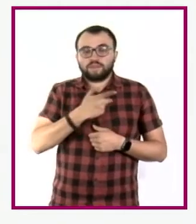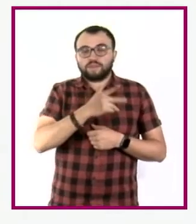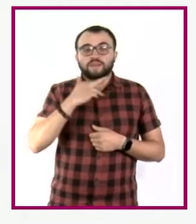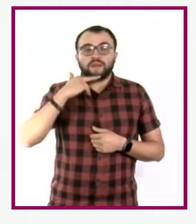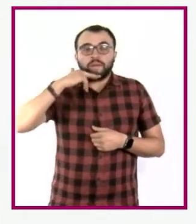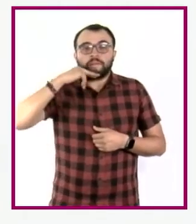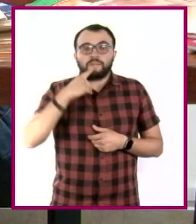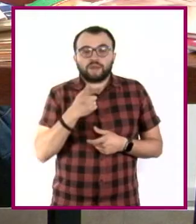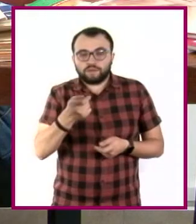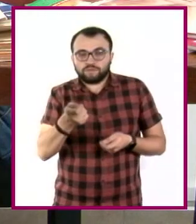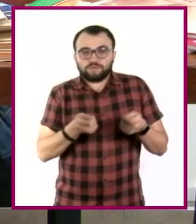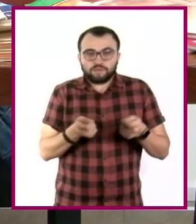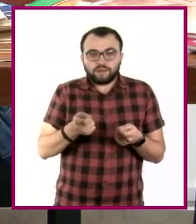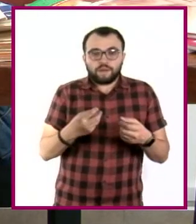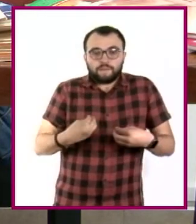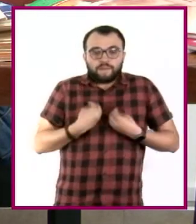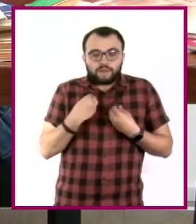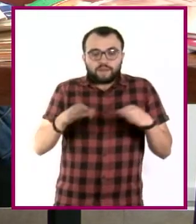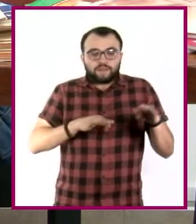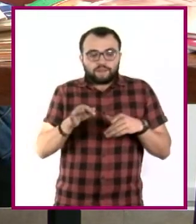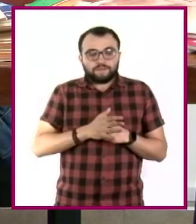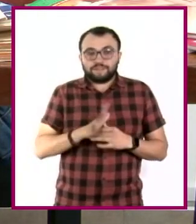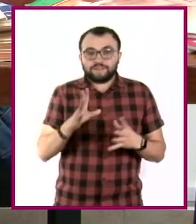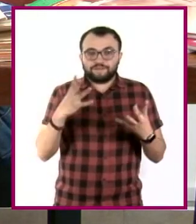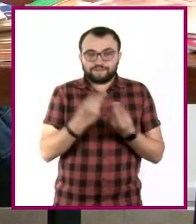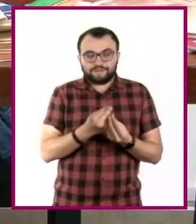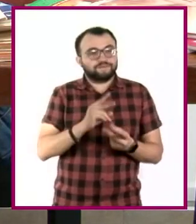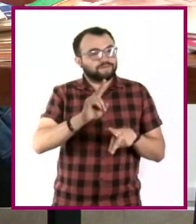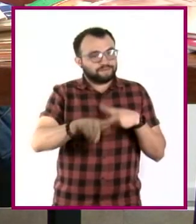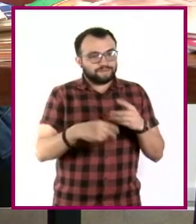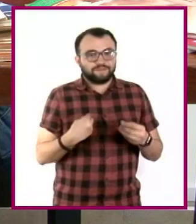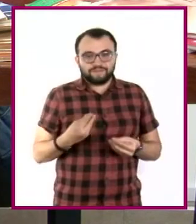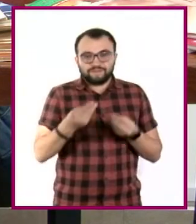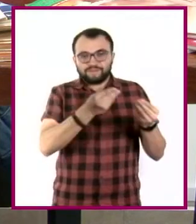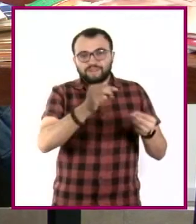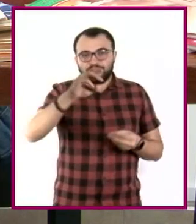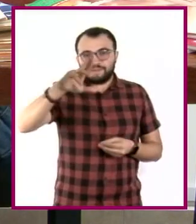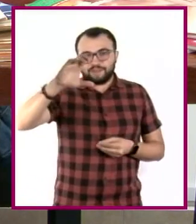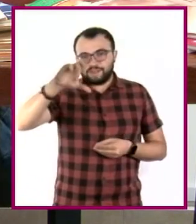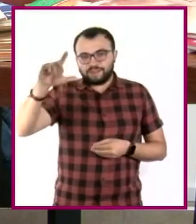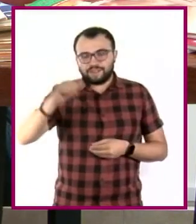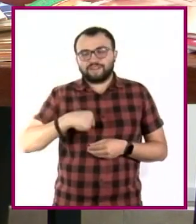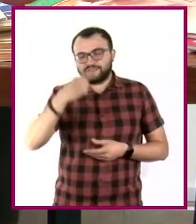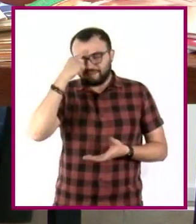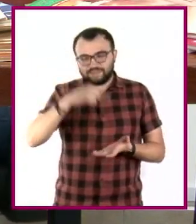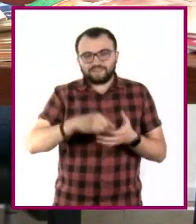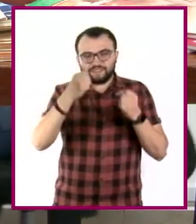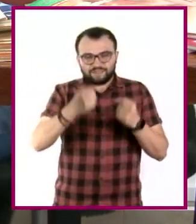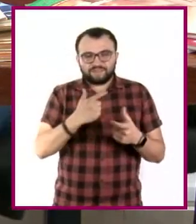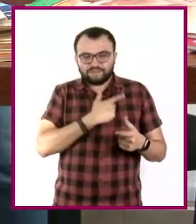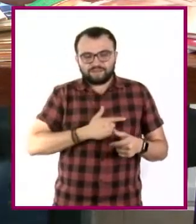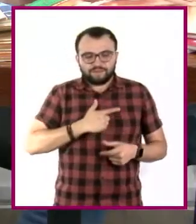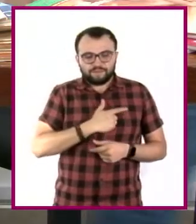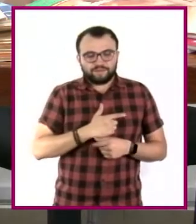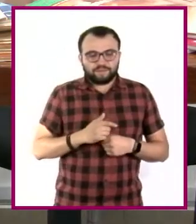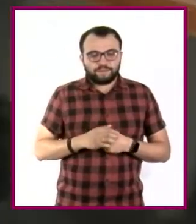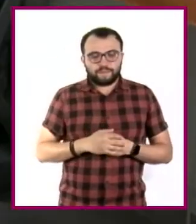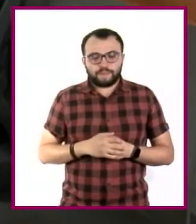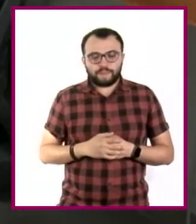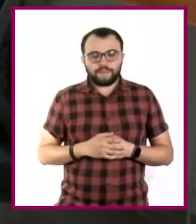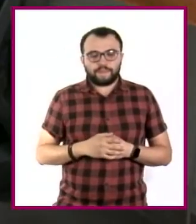equilibrio vida-trabajo. Ya tenemos todo, vamos a entregárselo a Mireya. Seguro le va a gustar. Sí.